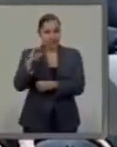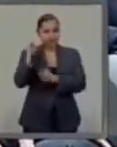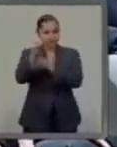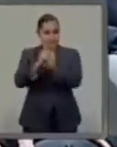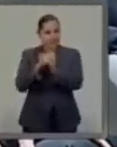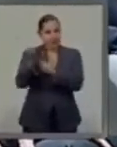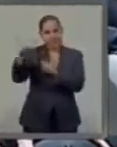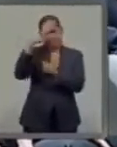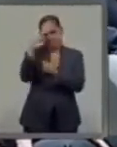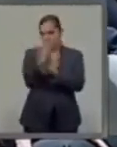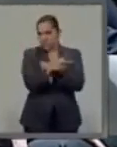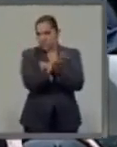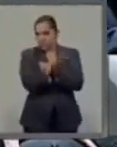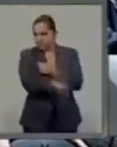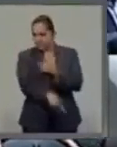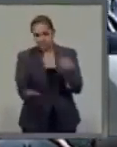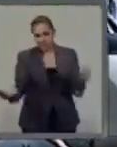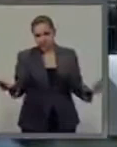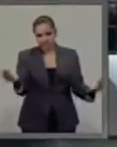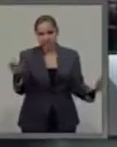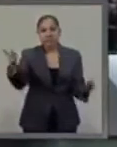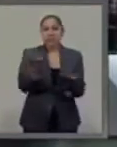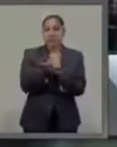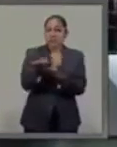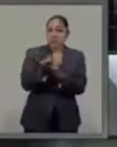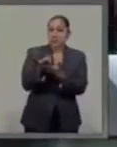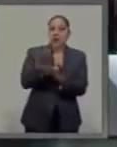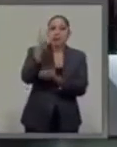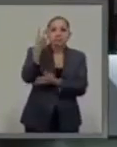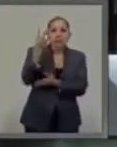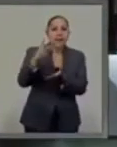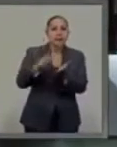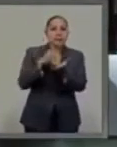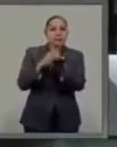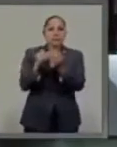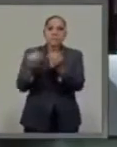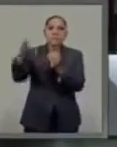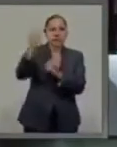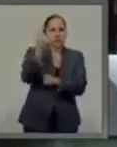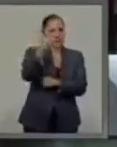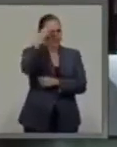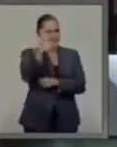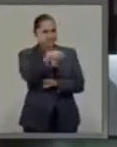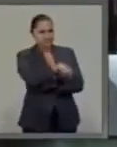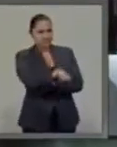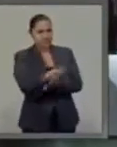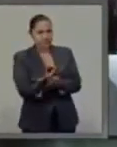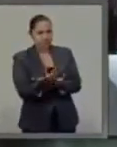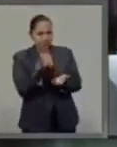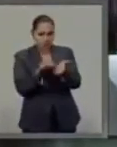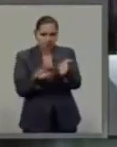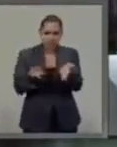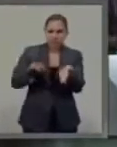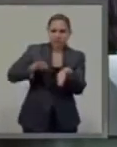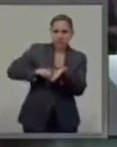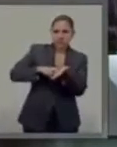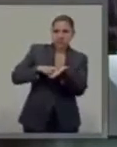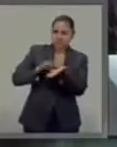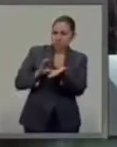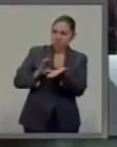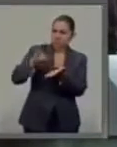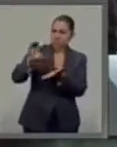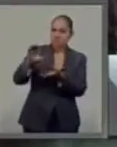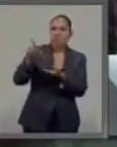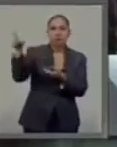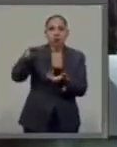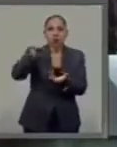la de México, otorga un salario mínimo 3 veces mayor que el nuestro. En cambio, a pesar de tener una productividad 4 veces mayor